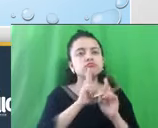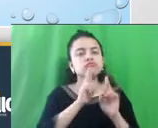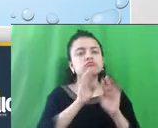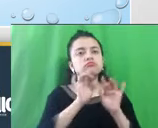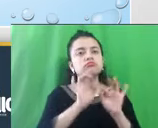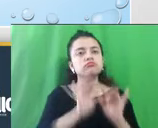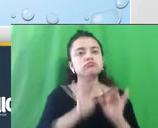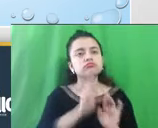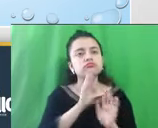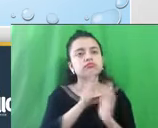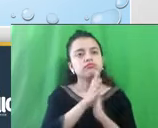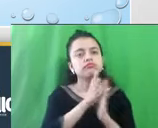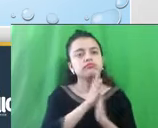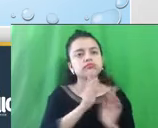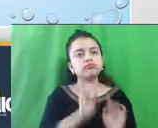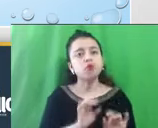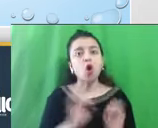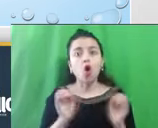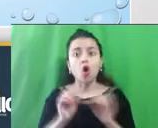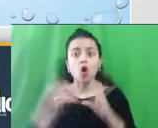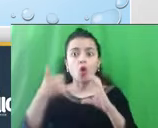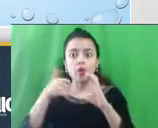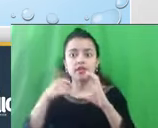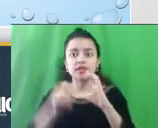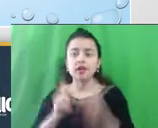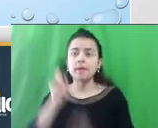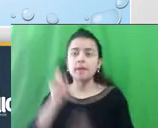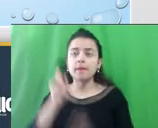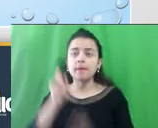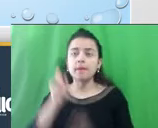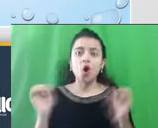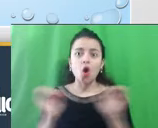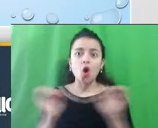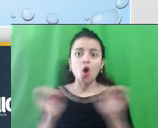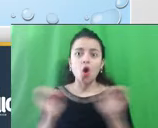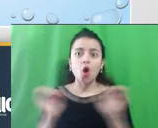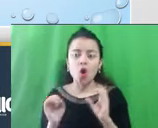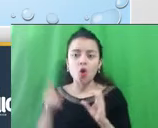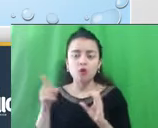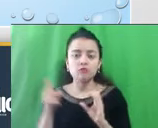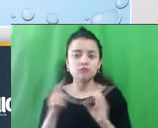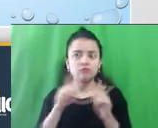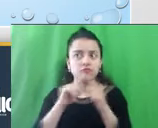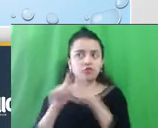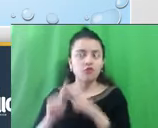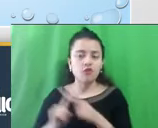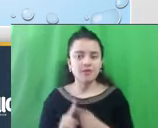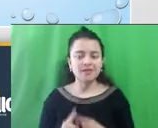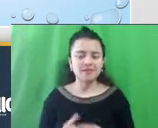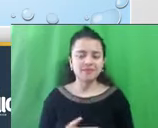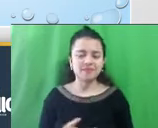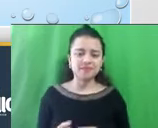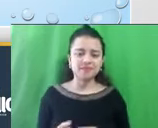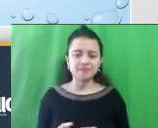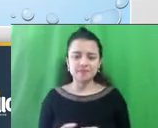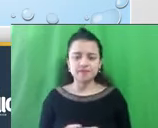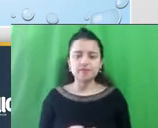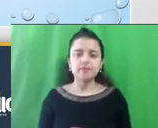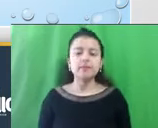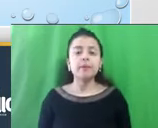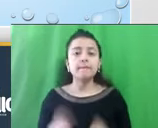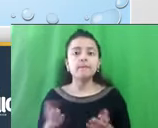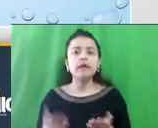para directamente solucionar los problemas en la parte de atención al ciudadano. En método de recaudo, seguimos